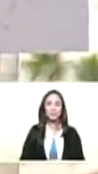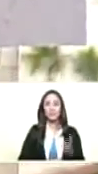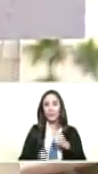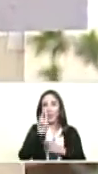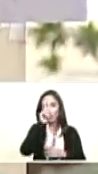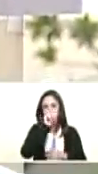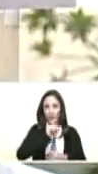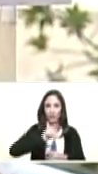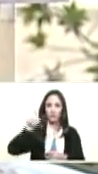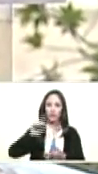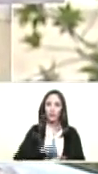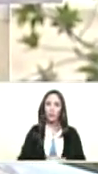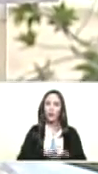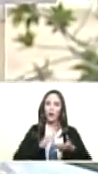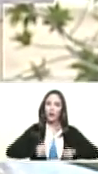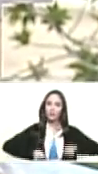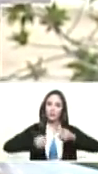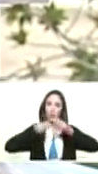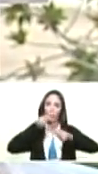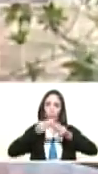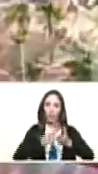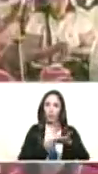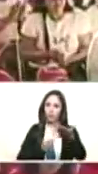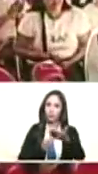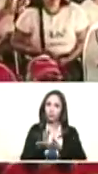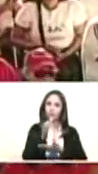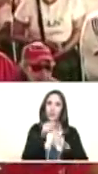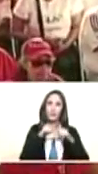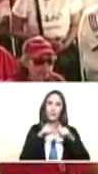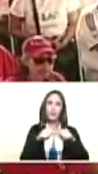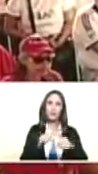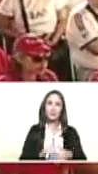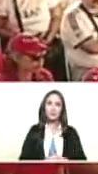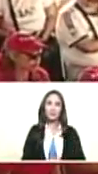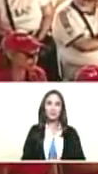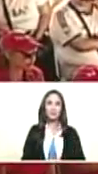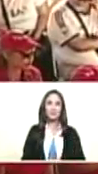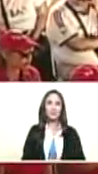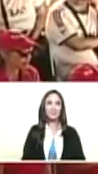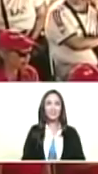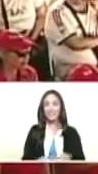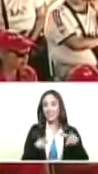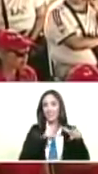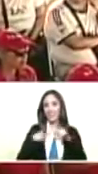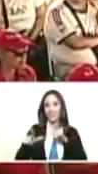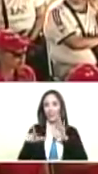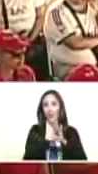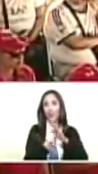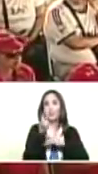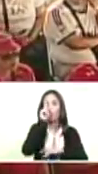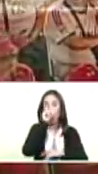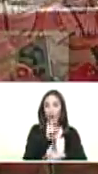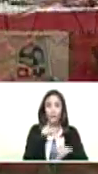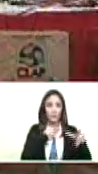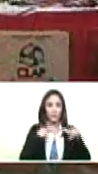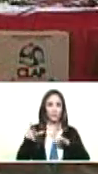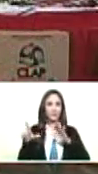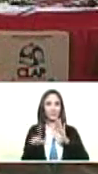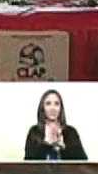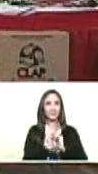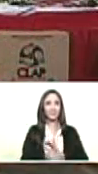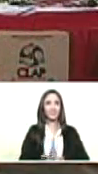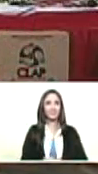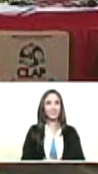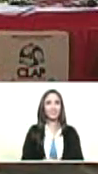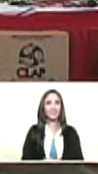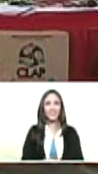2 añitos el niño clap y lo que va es para adelante, compadre. Ya tiene ley, tiene 2 años y ya tiene la ley.